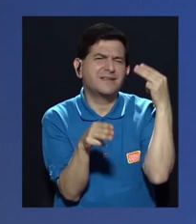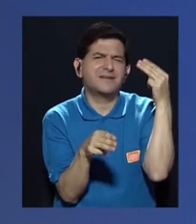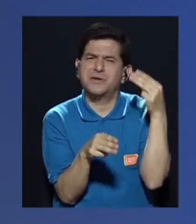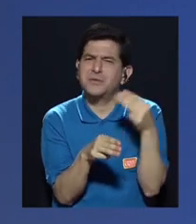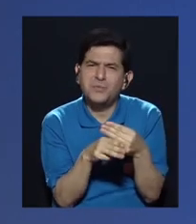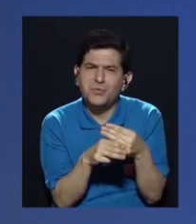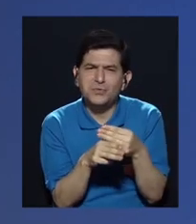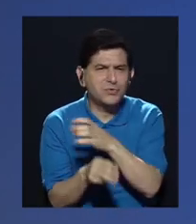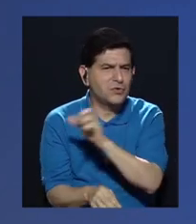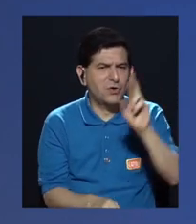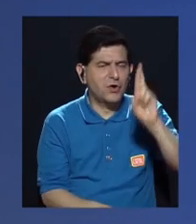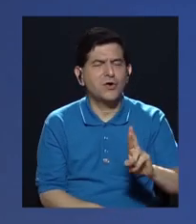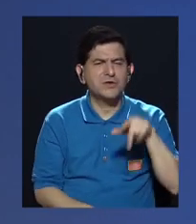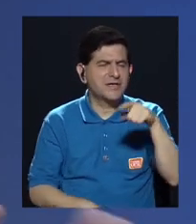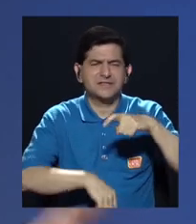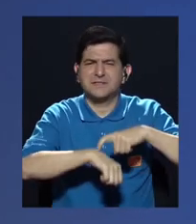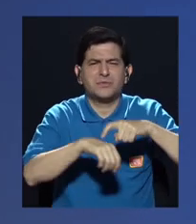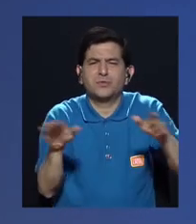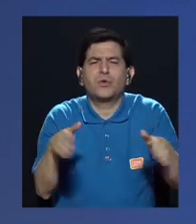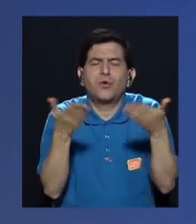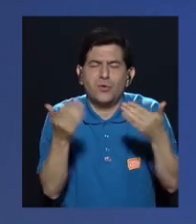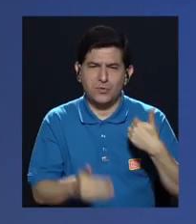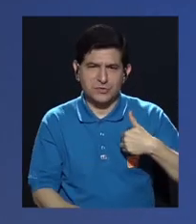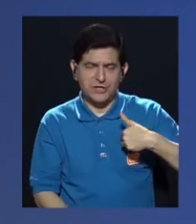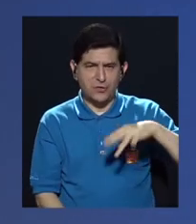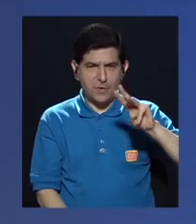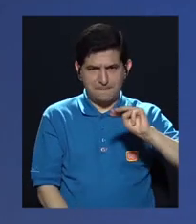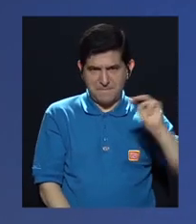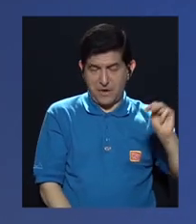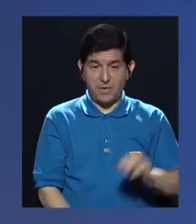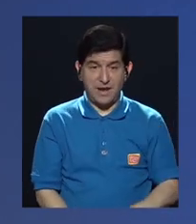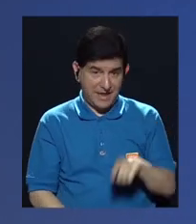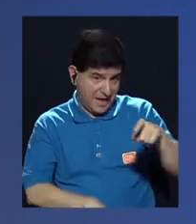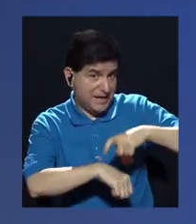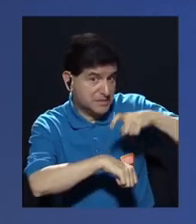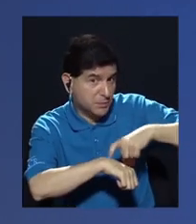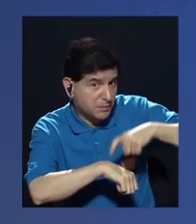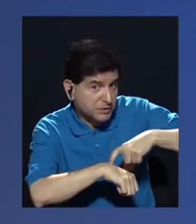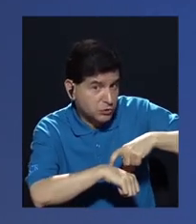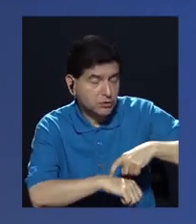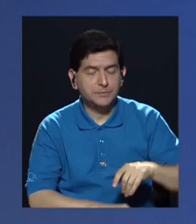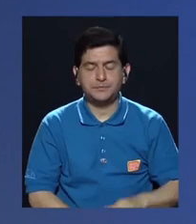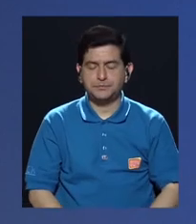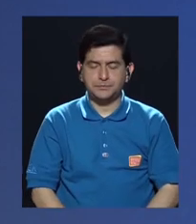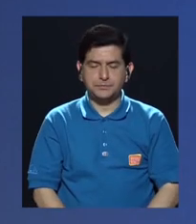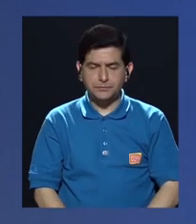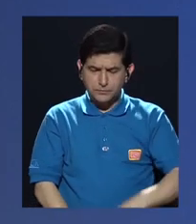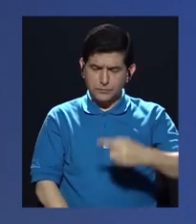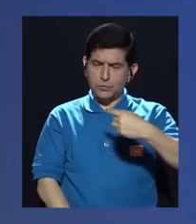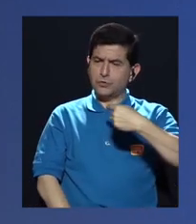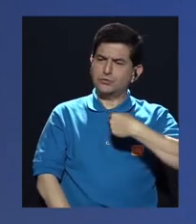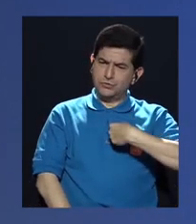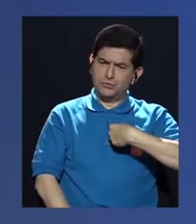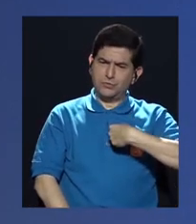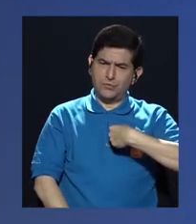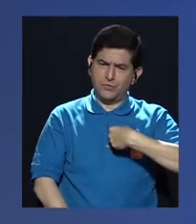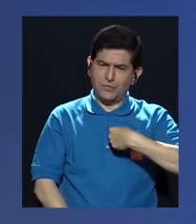mundo y la Costa Rica del momento, don Manuel? La de entonces. La de entonces. Bueno, yo